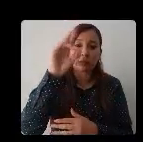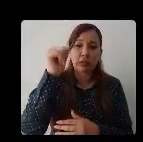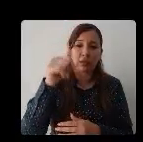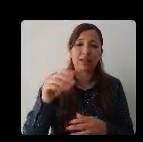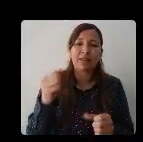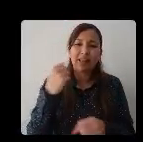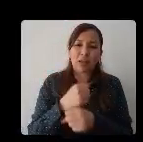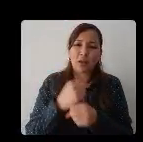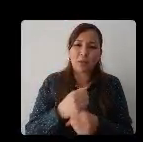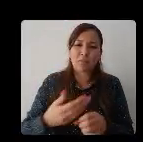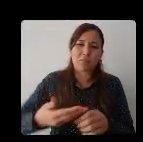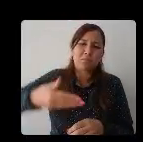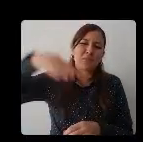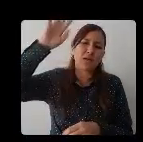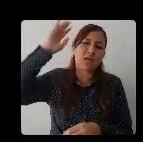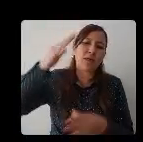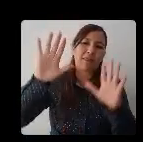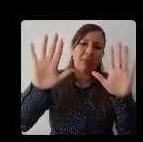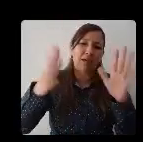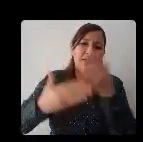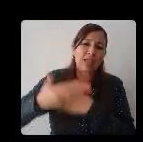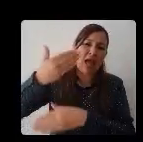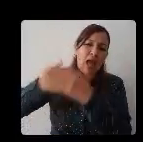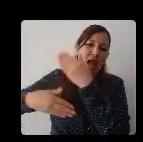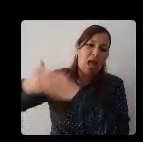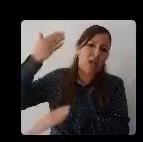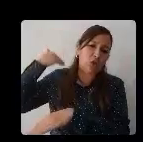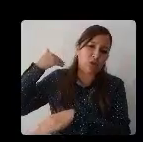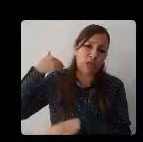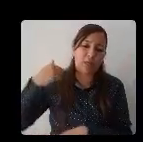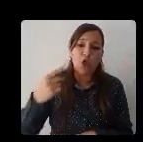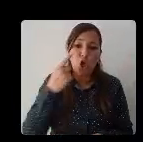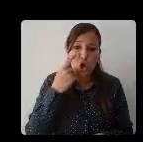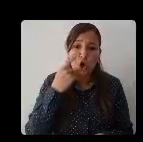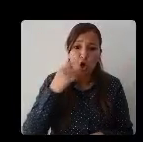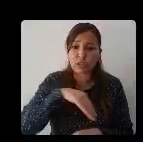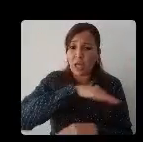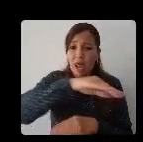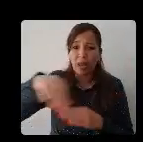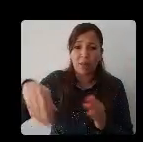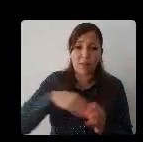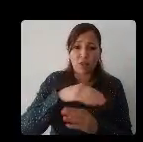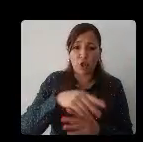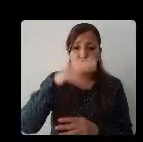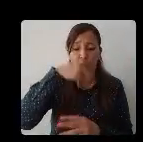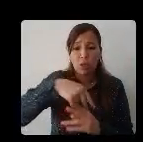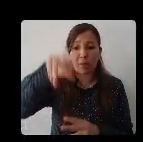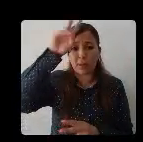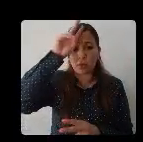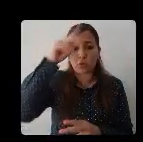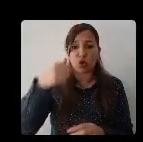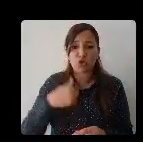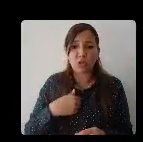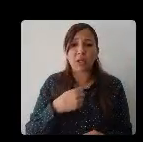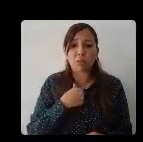nacional. Nosotros tenemos un presidente que se encarga, ¿no? De representarnos a nuestra organización